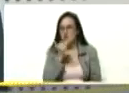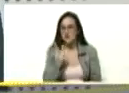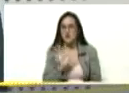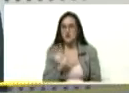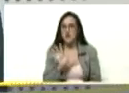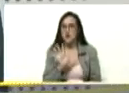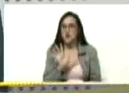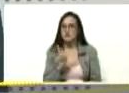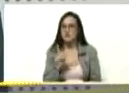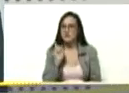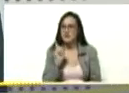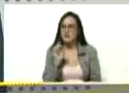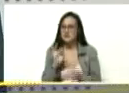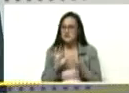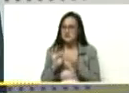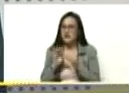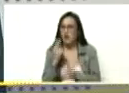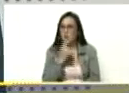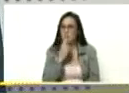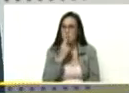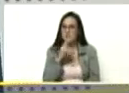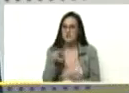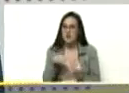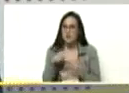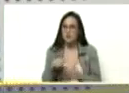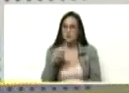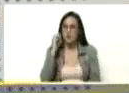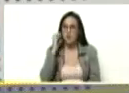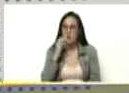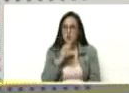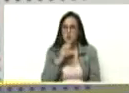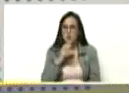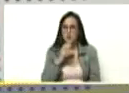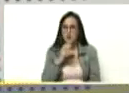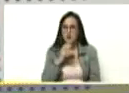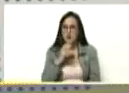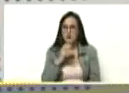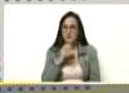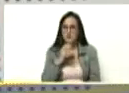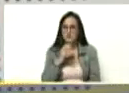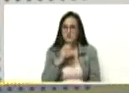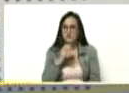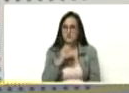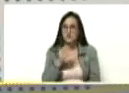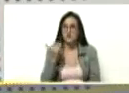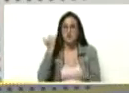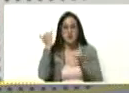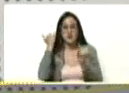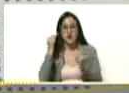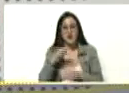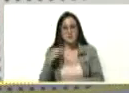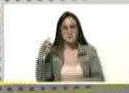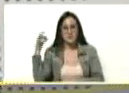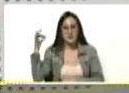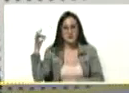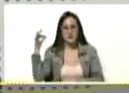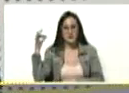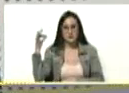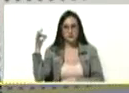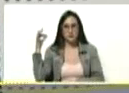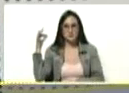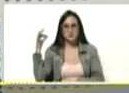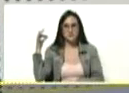Mantengamos nuestro compromiso para con la Revolución Cubana. And the ideals and the spirit. Con los ideales y el espíritu. For which it